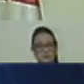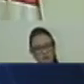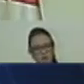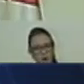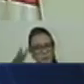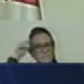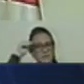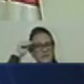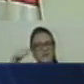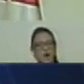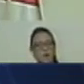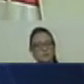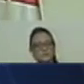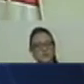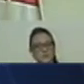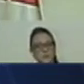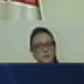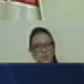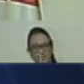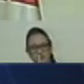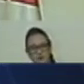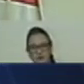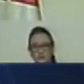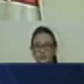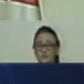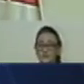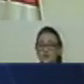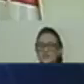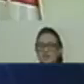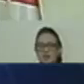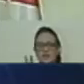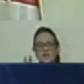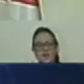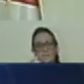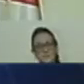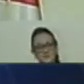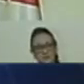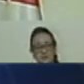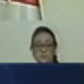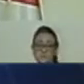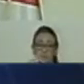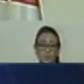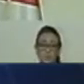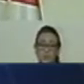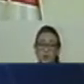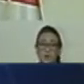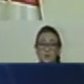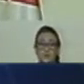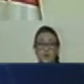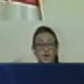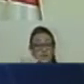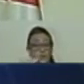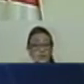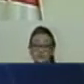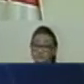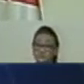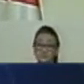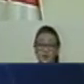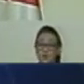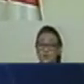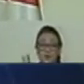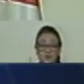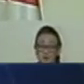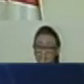electoral directo. Porque en Venezuela quien elige al presidente es el pueblo. En Estados Unidos no lo elige el pueblo. No hay